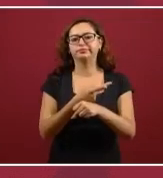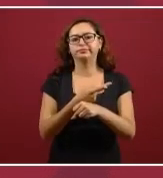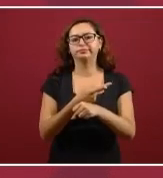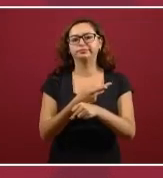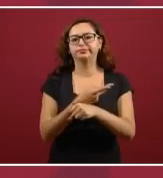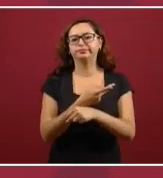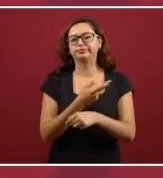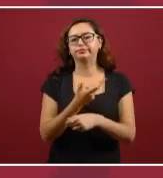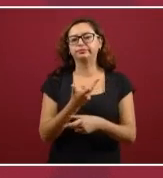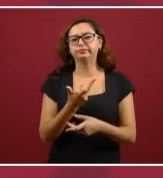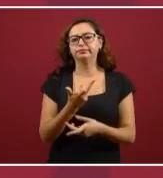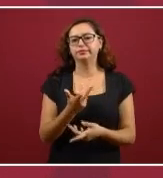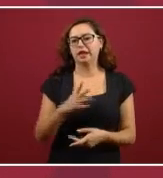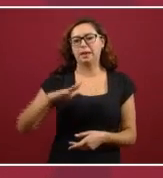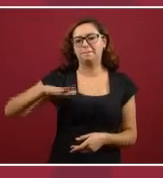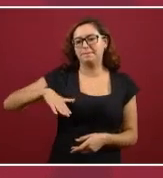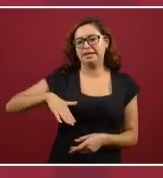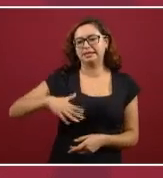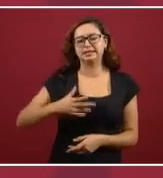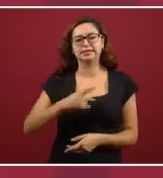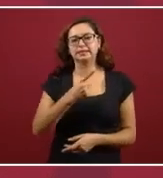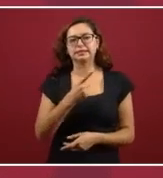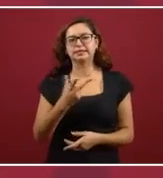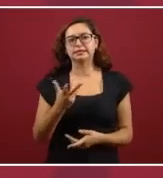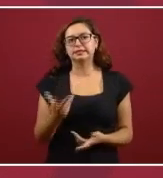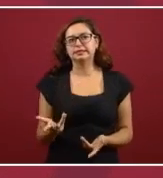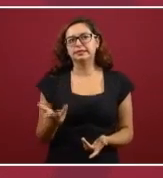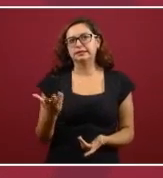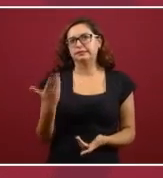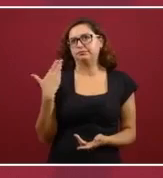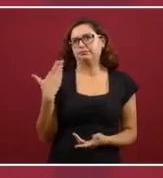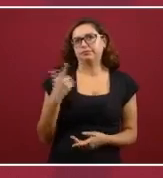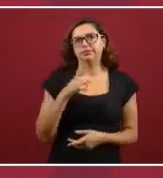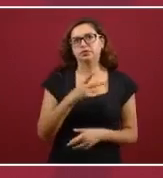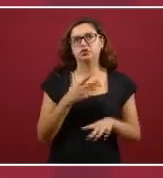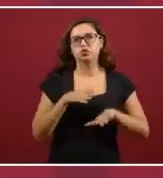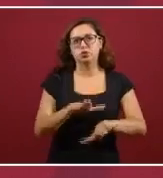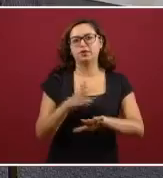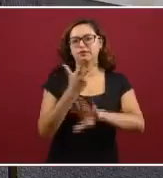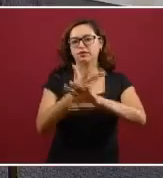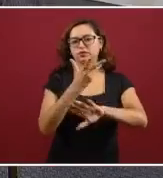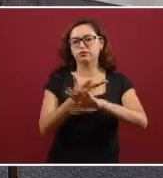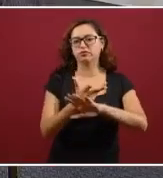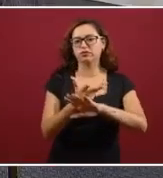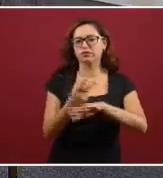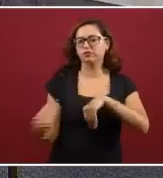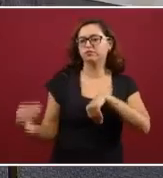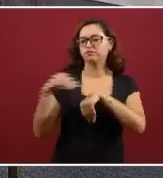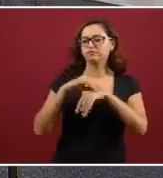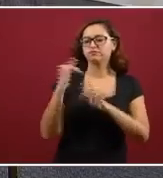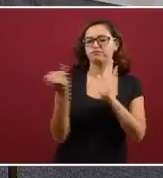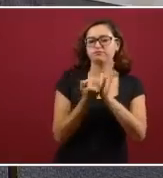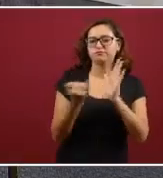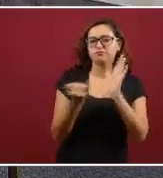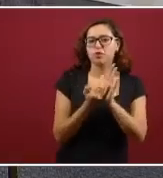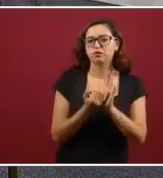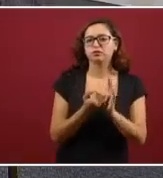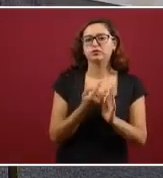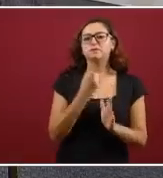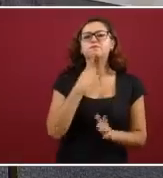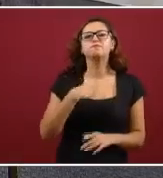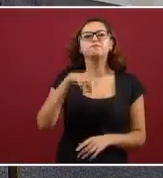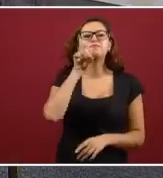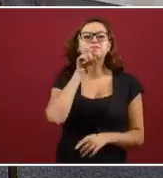del tema reciente de algunas disposiciones relativas al acero y a los tomates. Solo